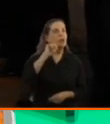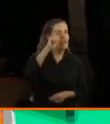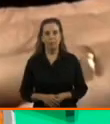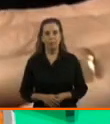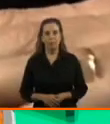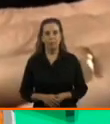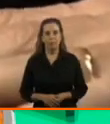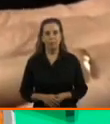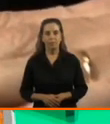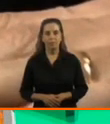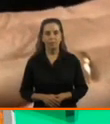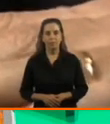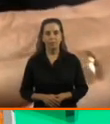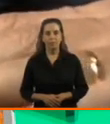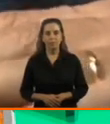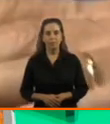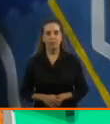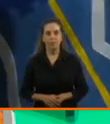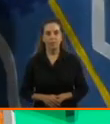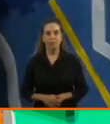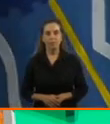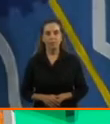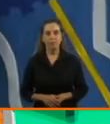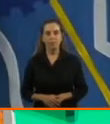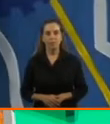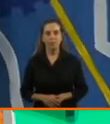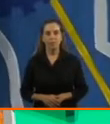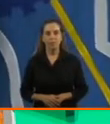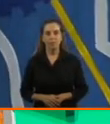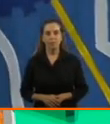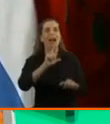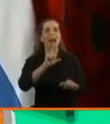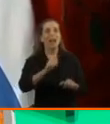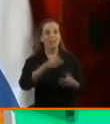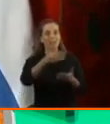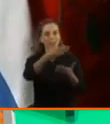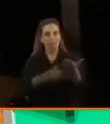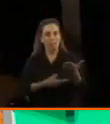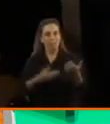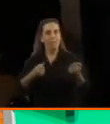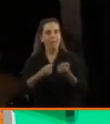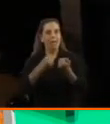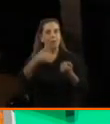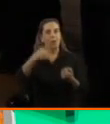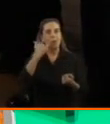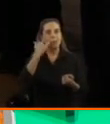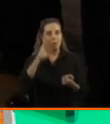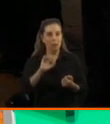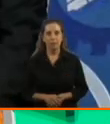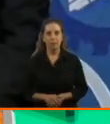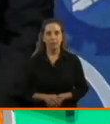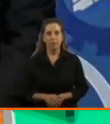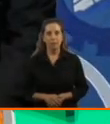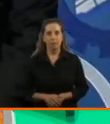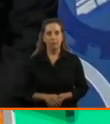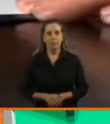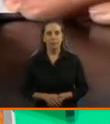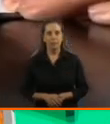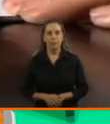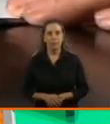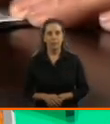que está teniendo con, digamos, lo que era el partido, el ala no peronista, que es el